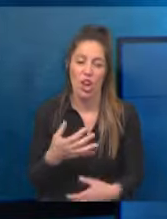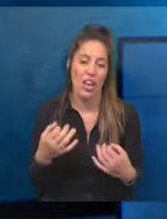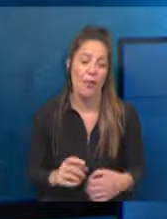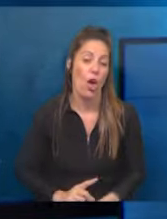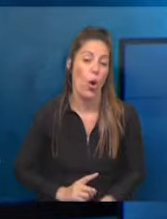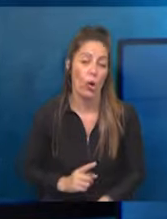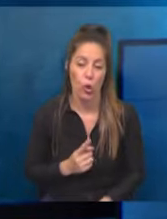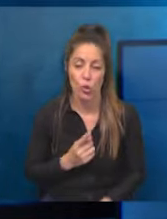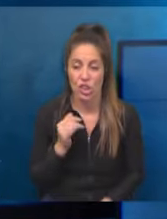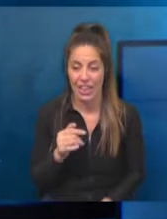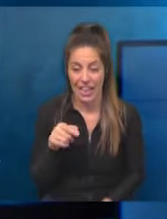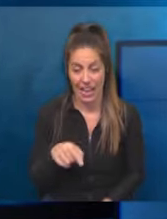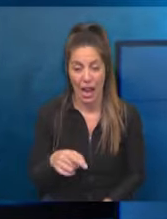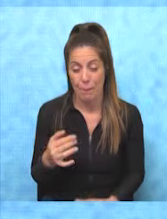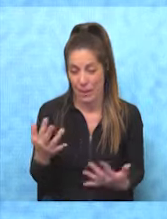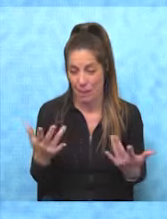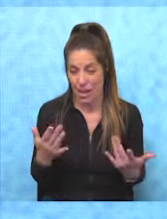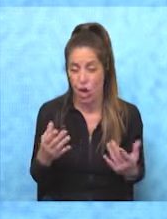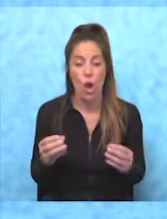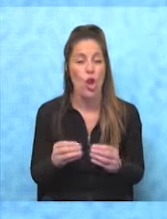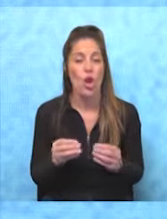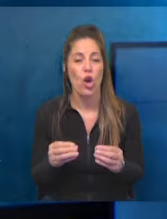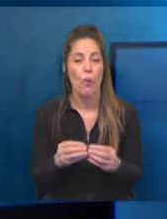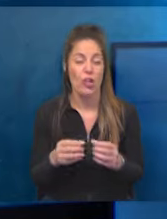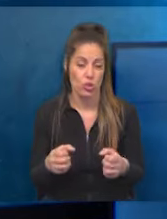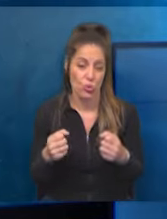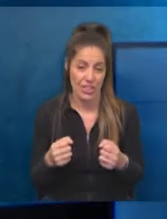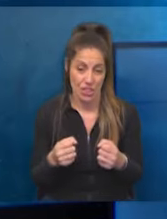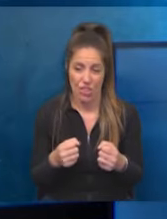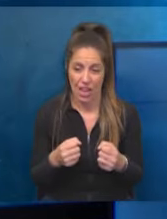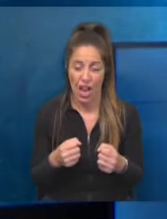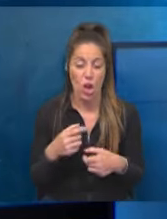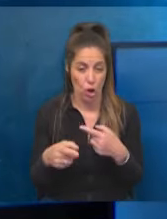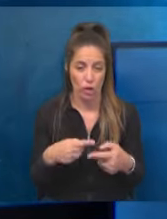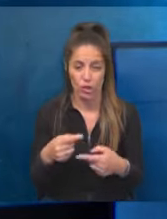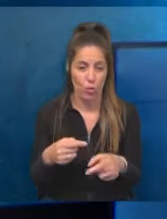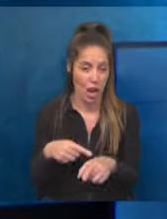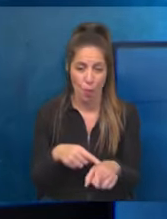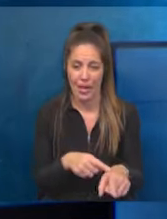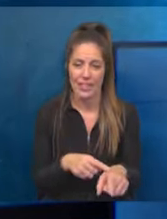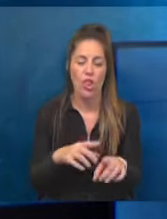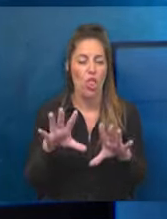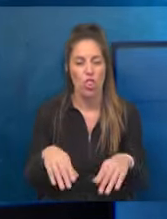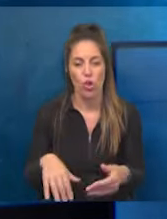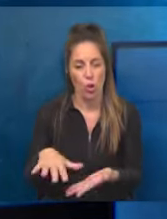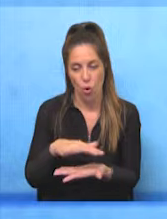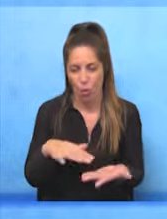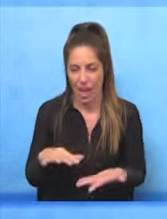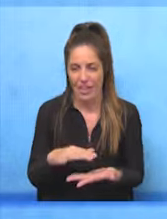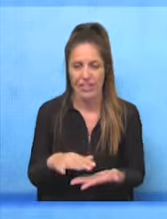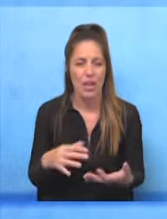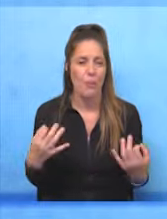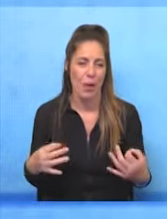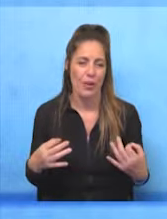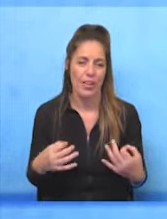orgullo tener esto acá a mis manos que las compañeras bueno su Tribuna no lo siguen a todos lados esto de